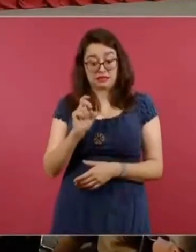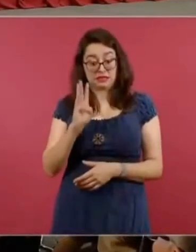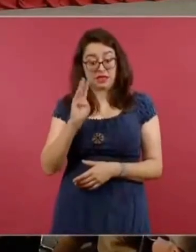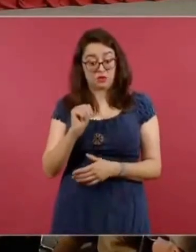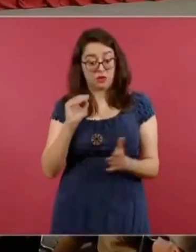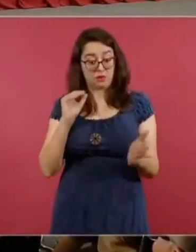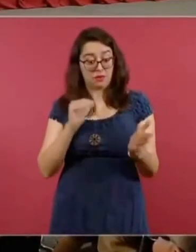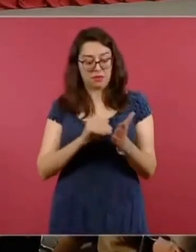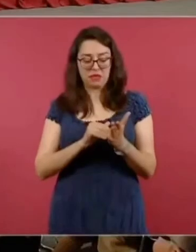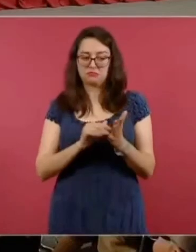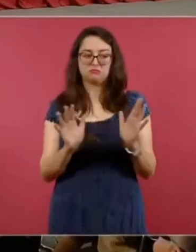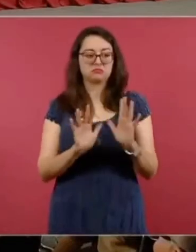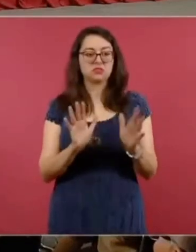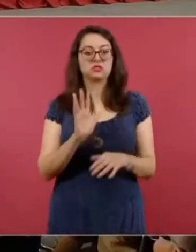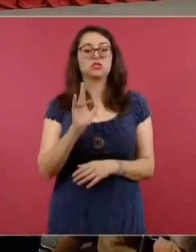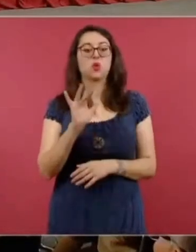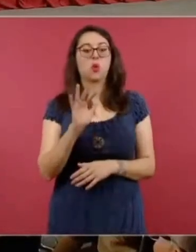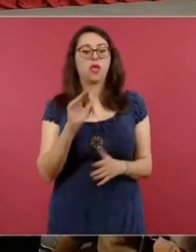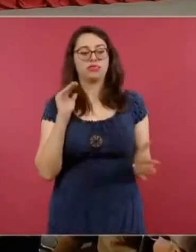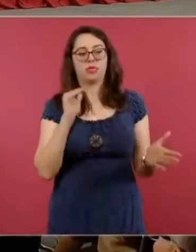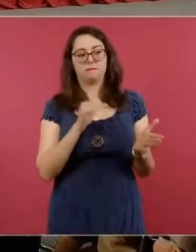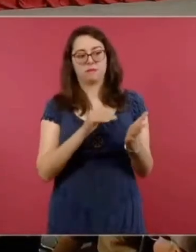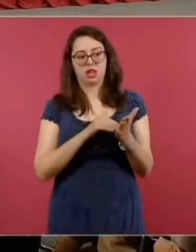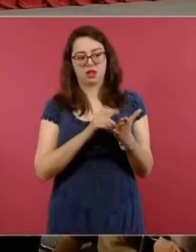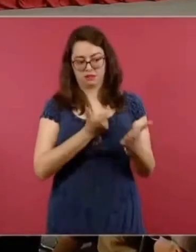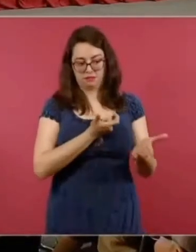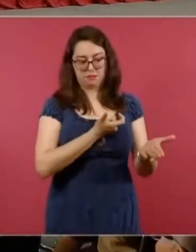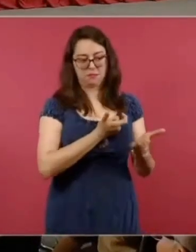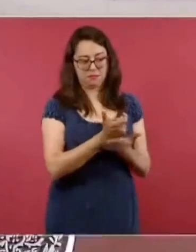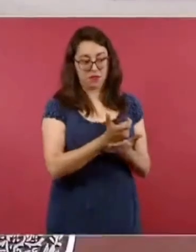a 50,000 pesos. Y para quienes